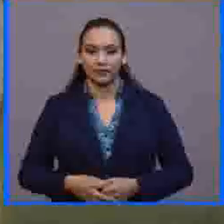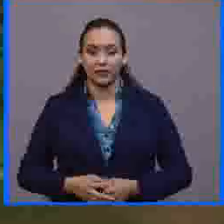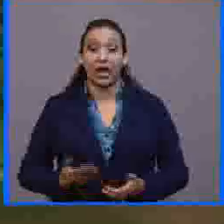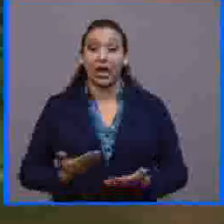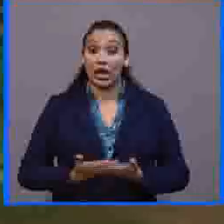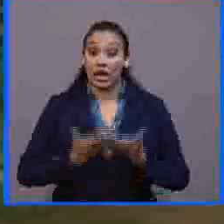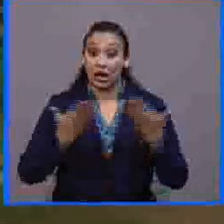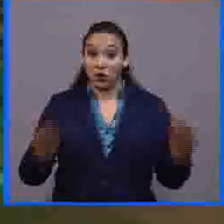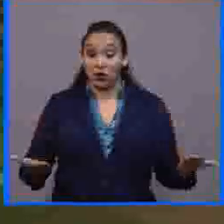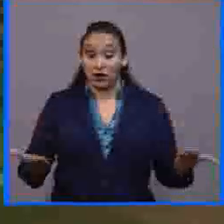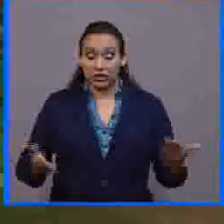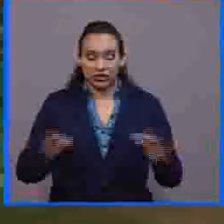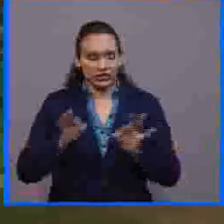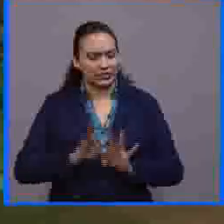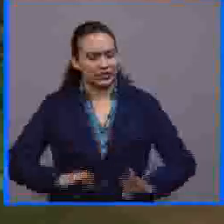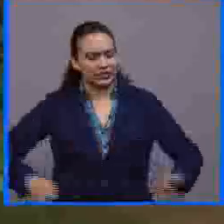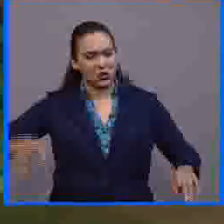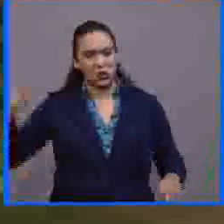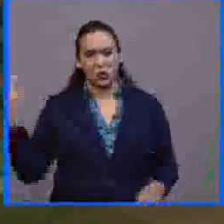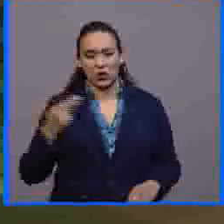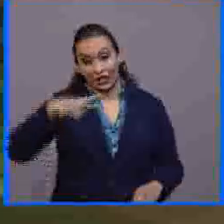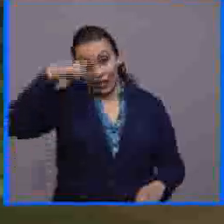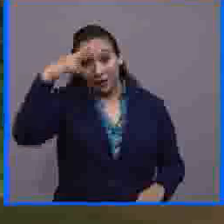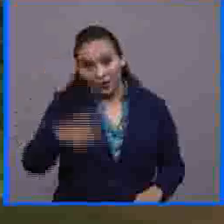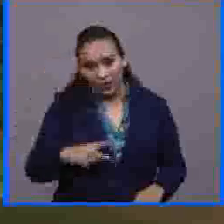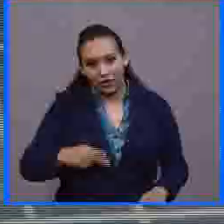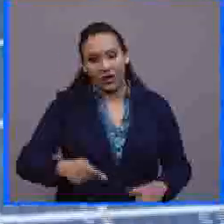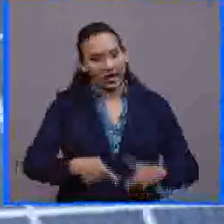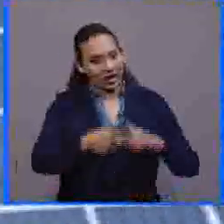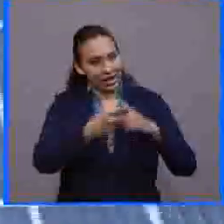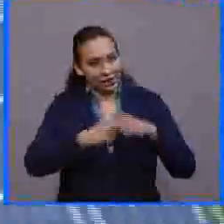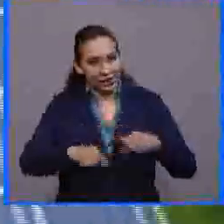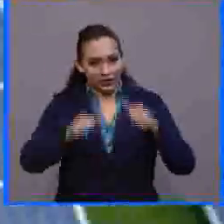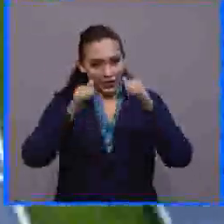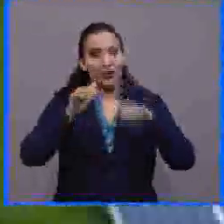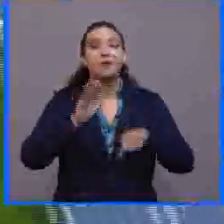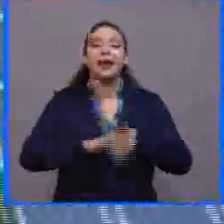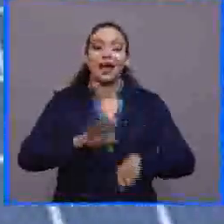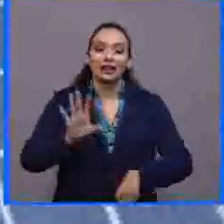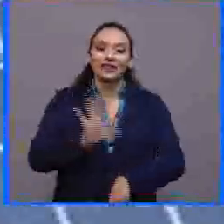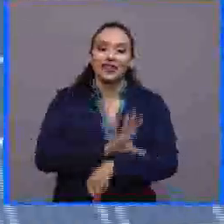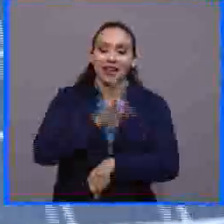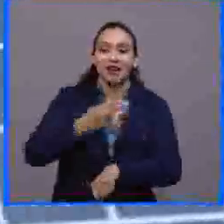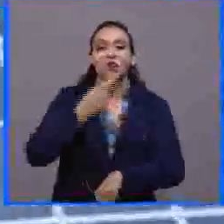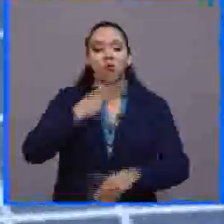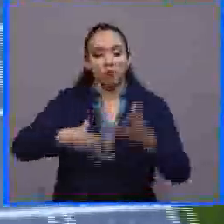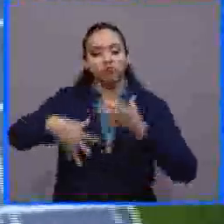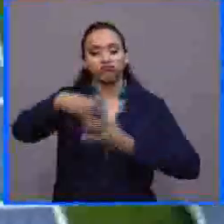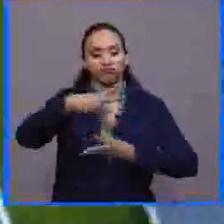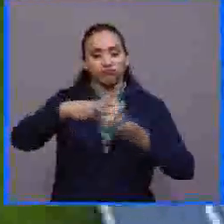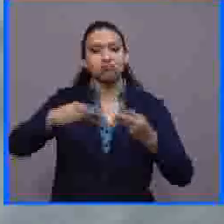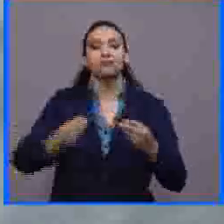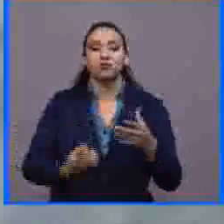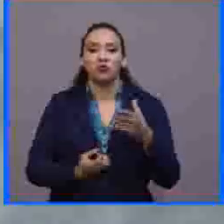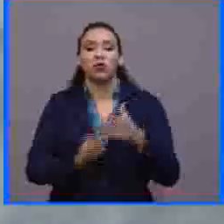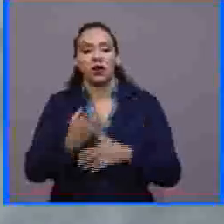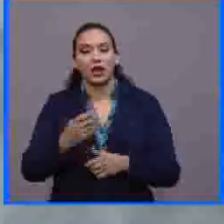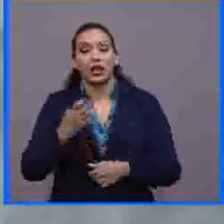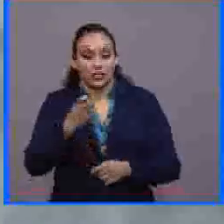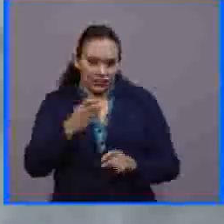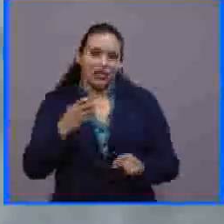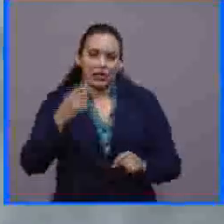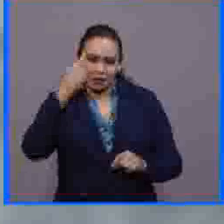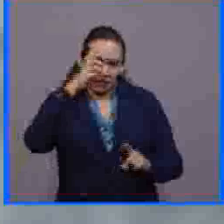Ahora más que nunca es urgente que México comience a apostar por las energías renovables, no solo para lograr